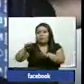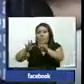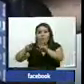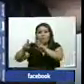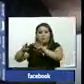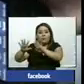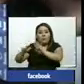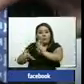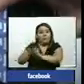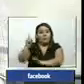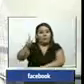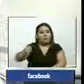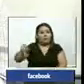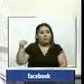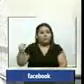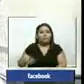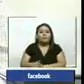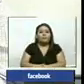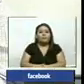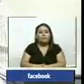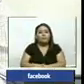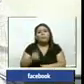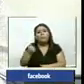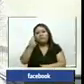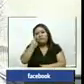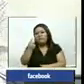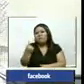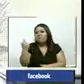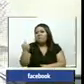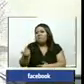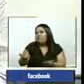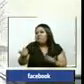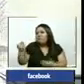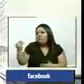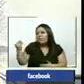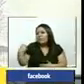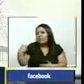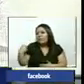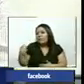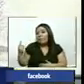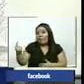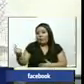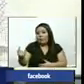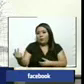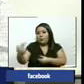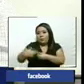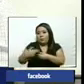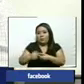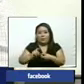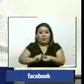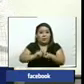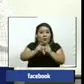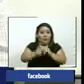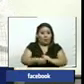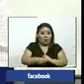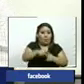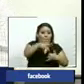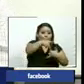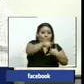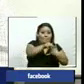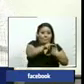33.974 más que el año anterior. Hemos visto en los últimos años que poco a poco algunos usuarios se están migrando de prepago a pospago.